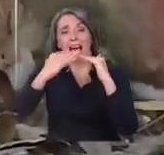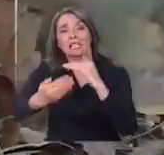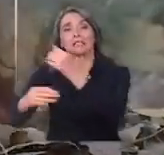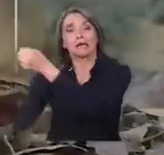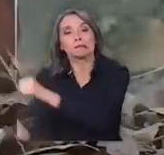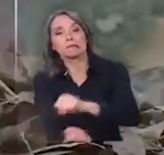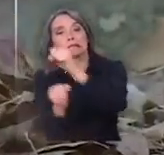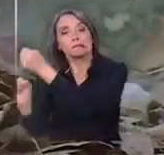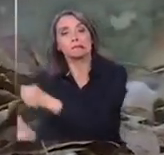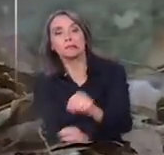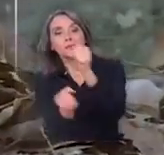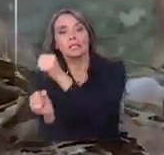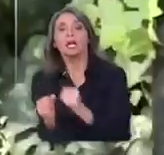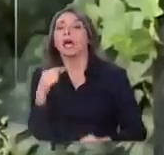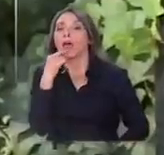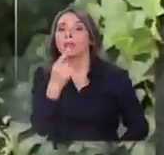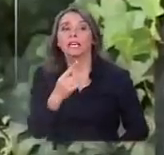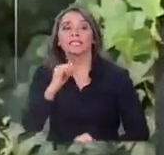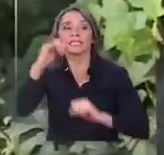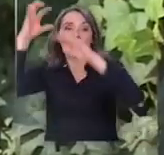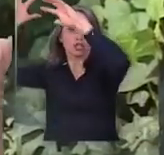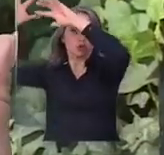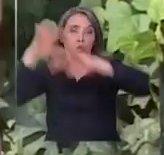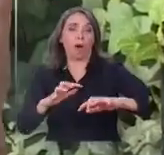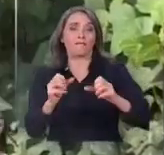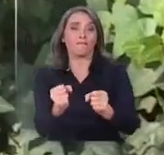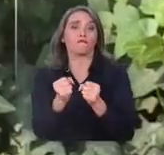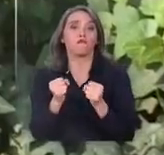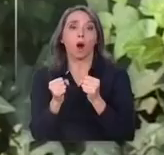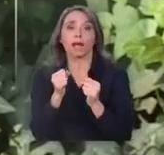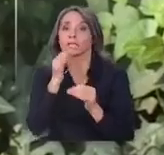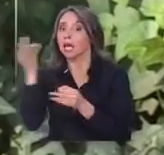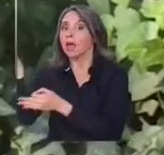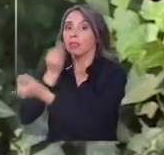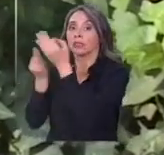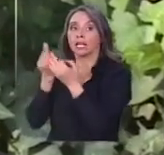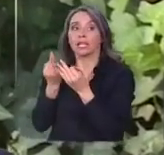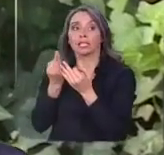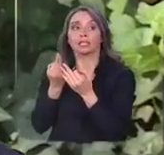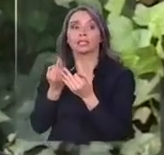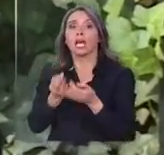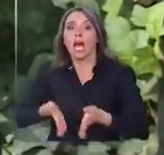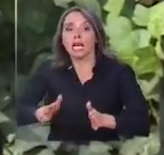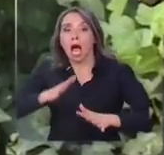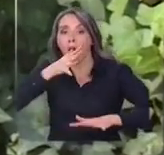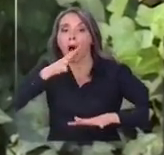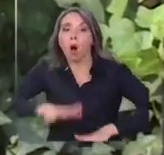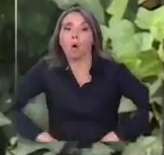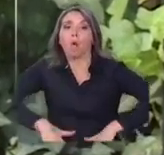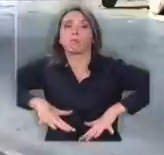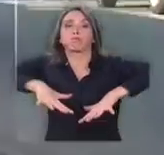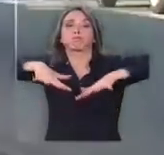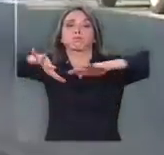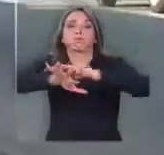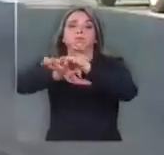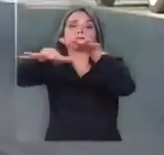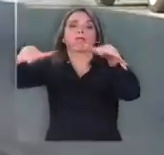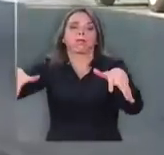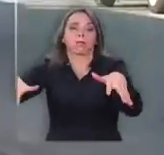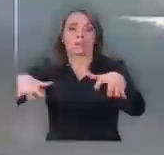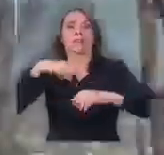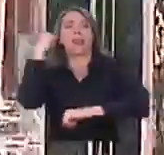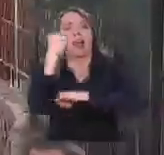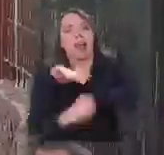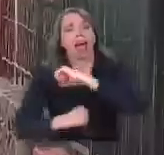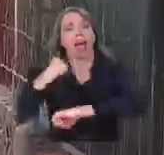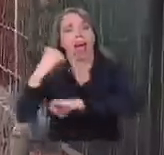casa porque... Si llueve con esa lluvia fuerte que hay, que dicen, y vamos a ver si ahora las calles se llenan, porque aquí la calle se me llena de agua. Durante